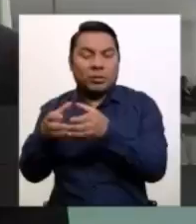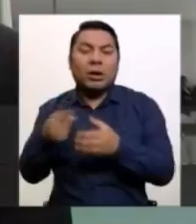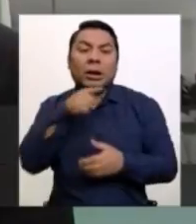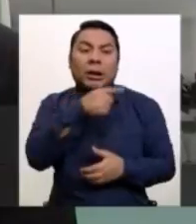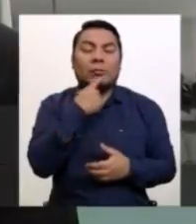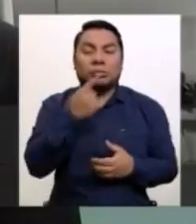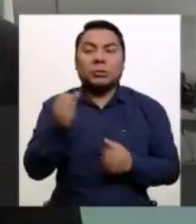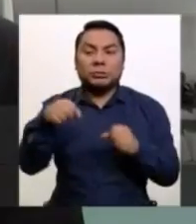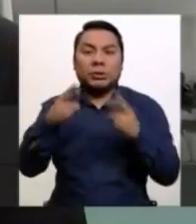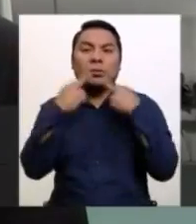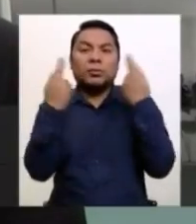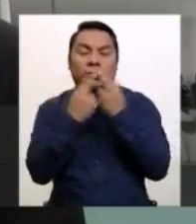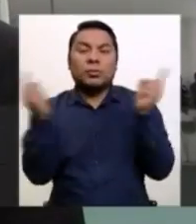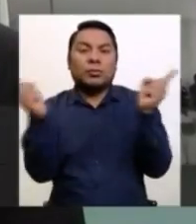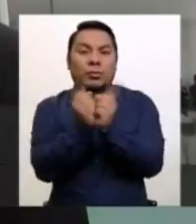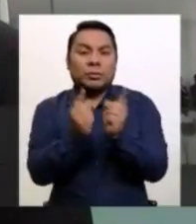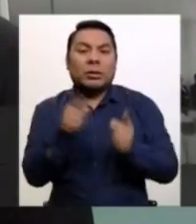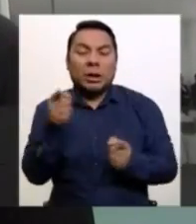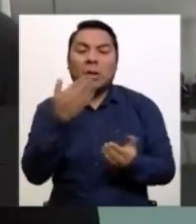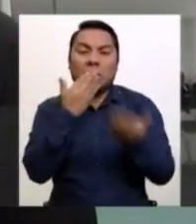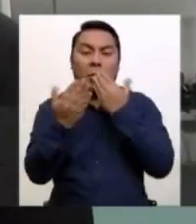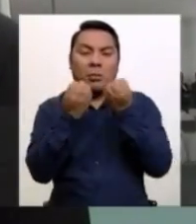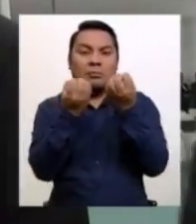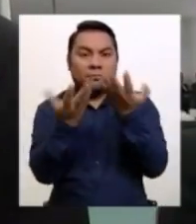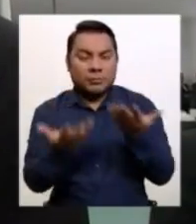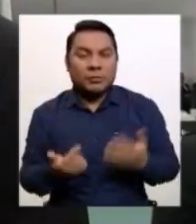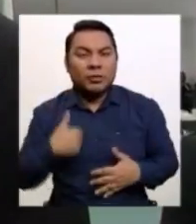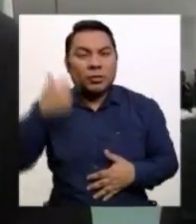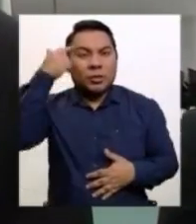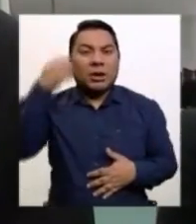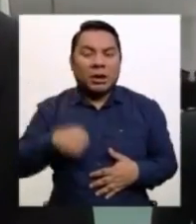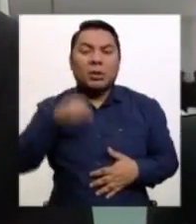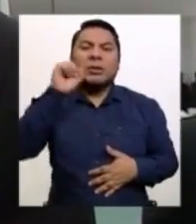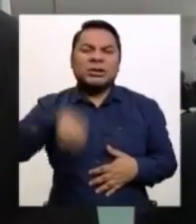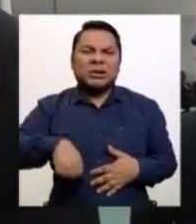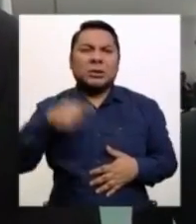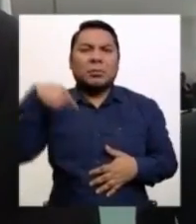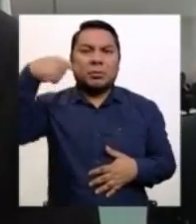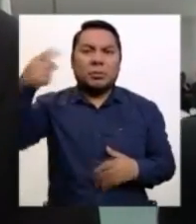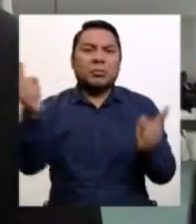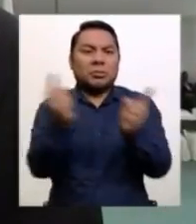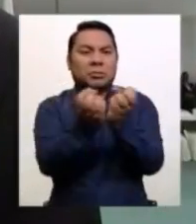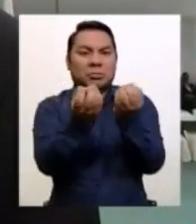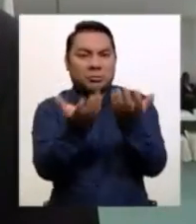conveniente para este diálogo. Yo creo que se va a producir sin ningún inconveniente.